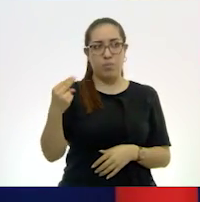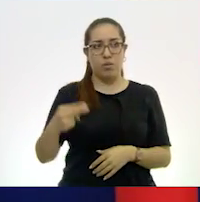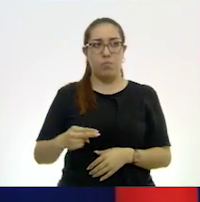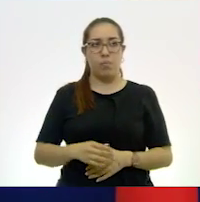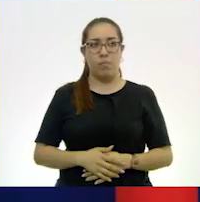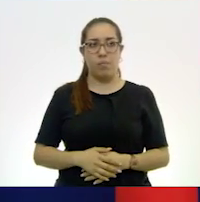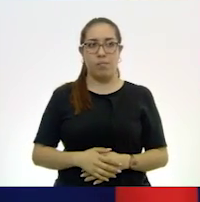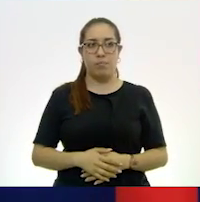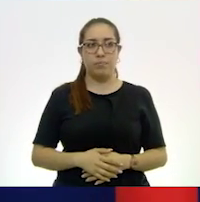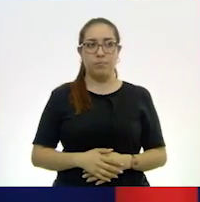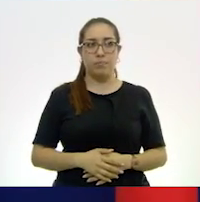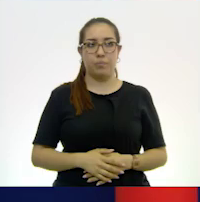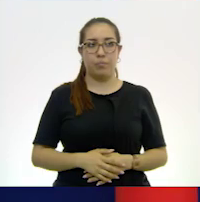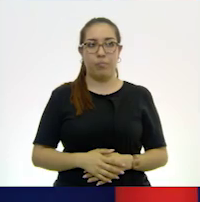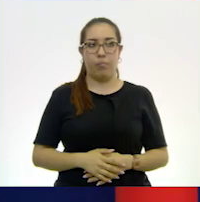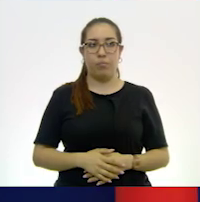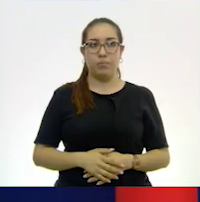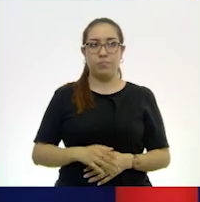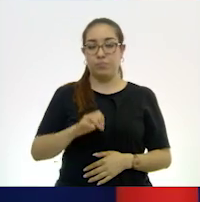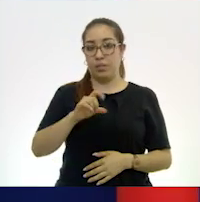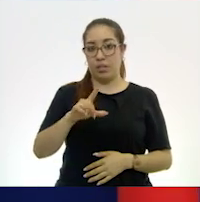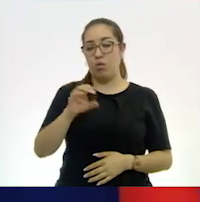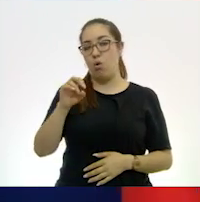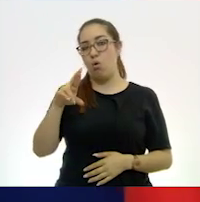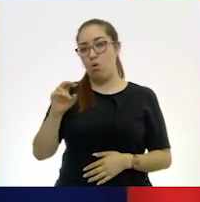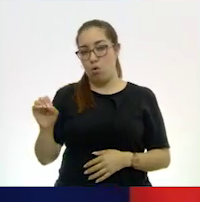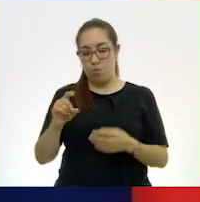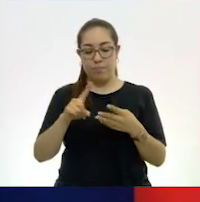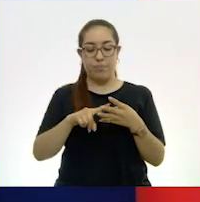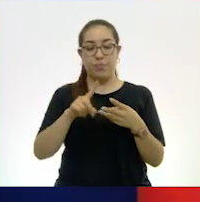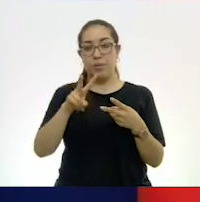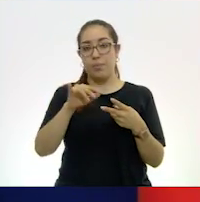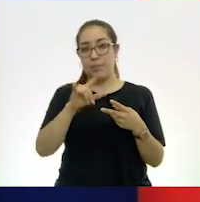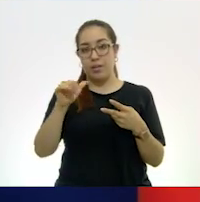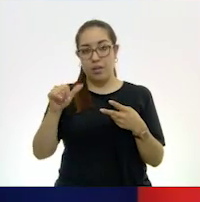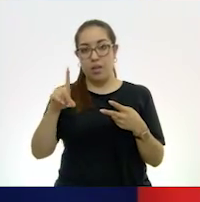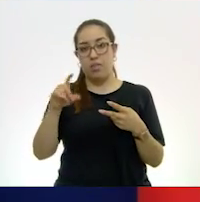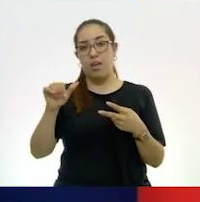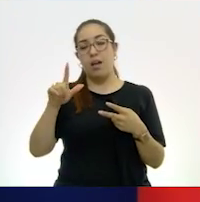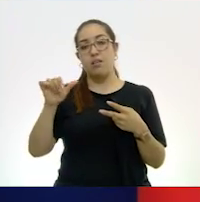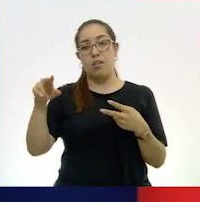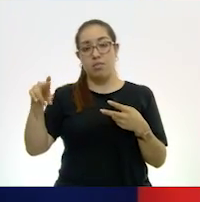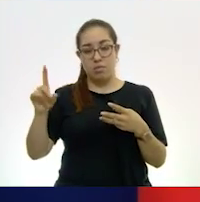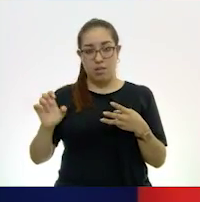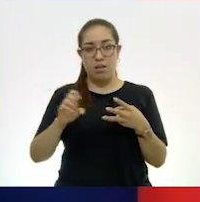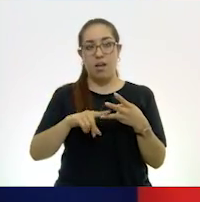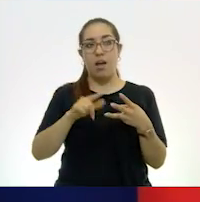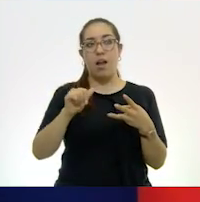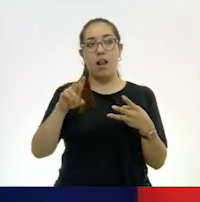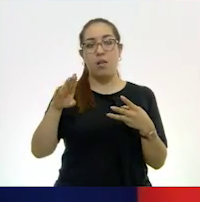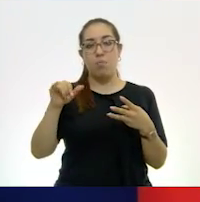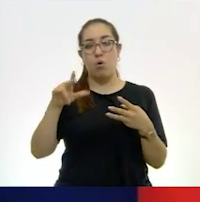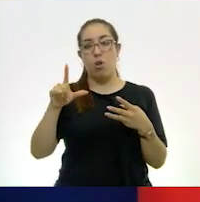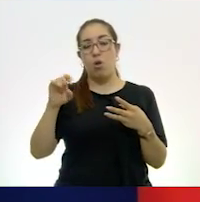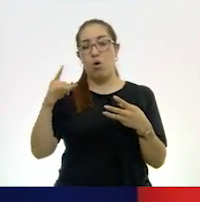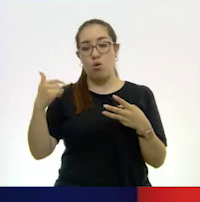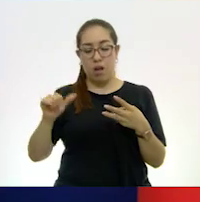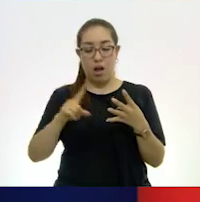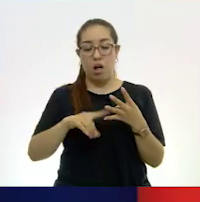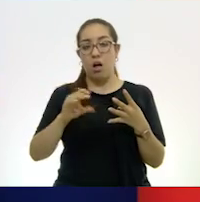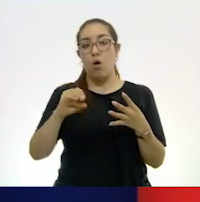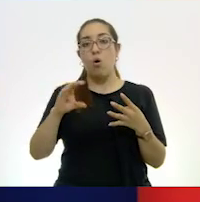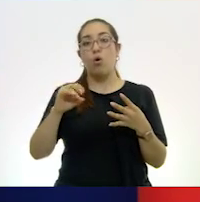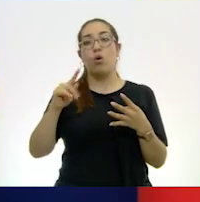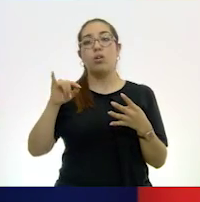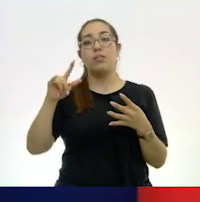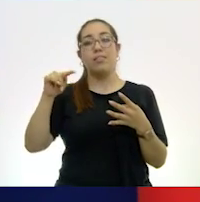Villa Victoria, El Oro, Villa de Allende, Almoloya de Juárez, Cocotitlán, Valle de Bravo